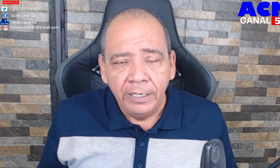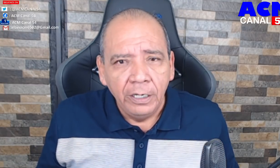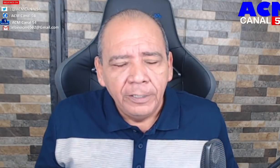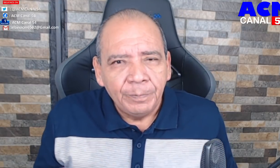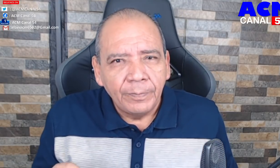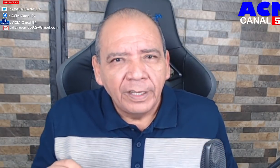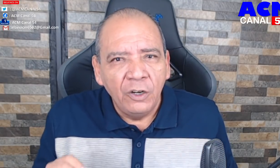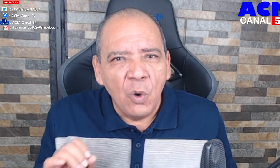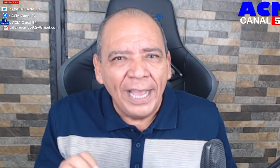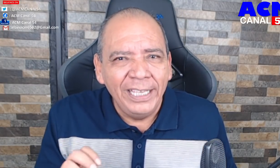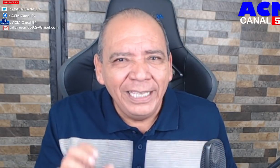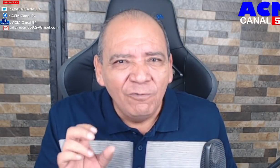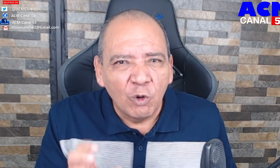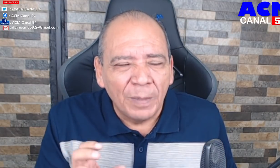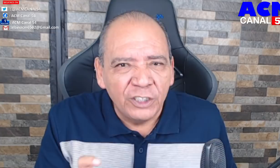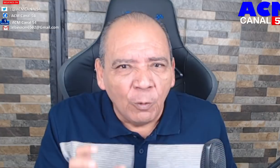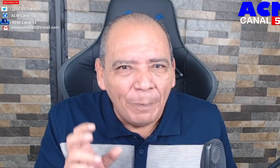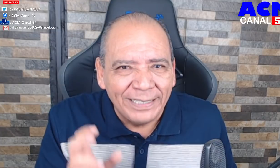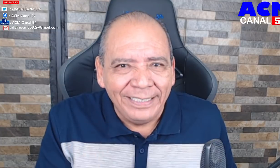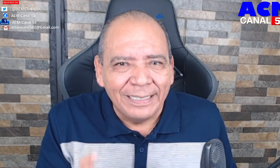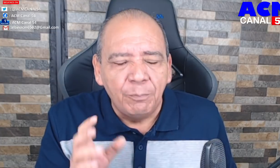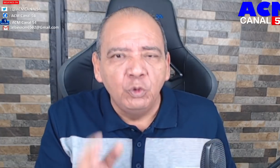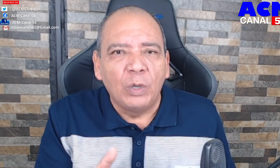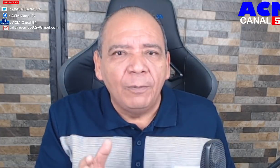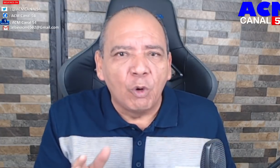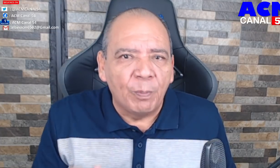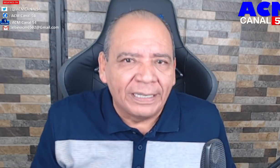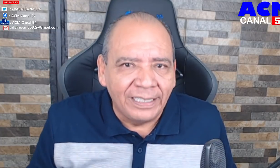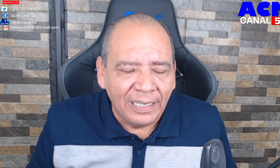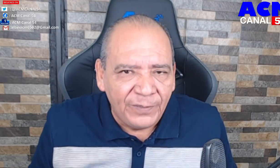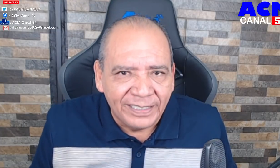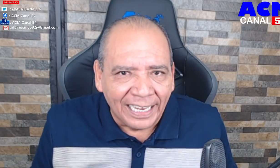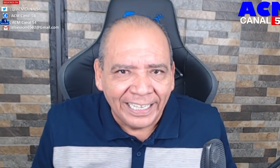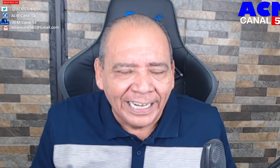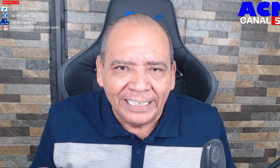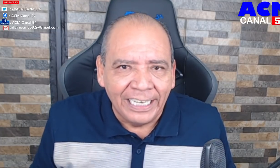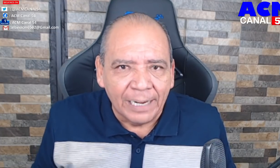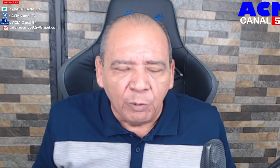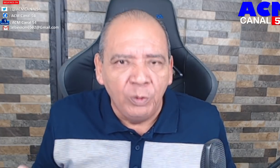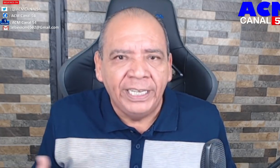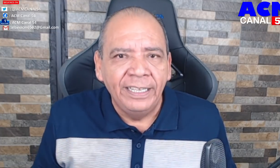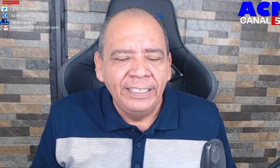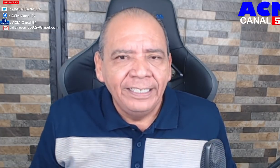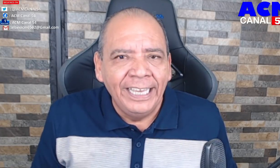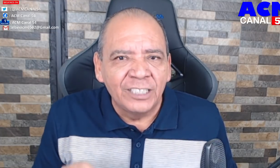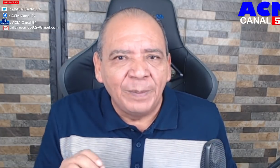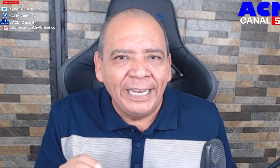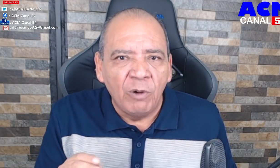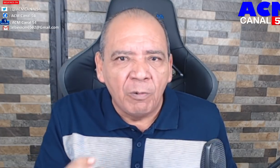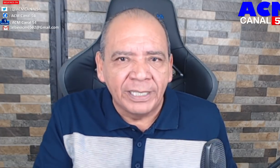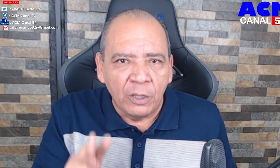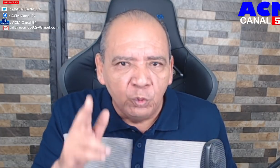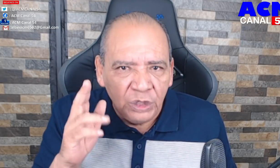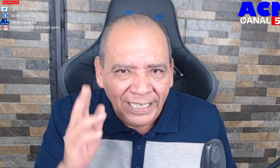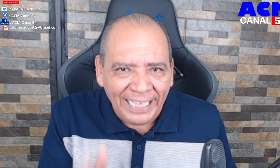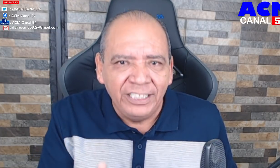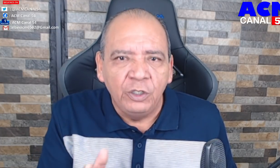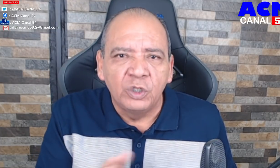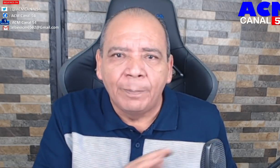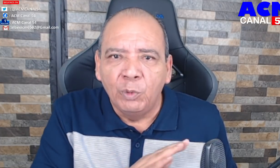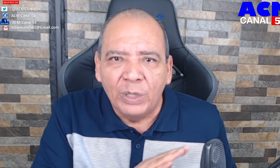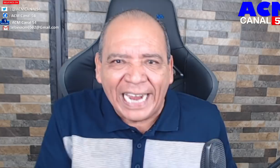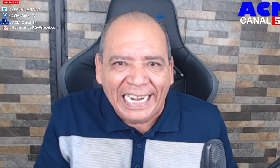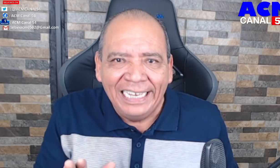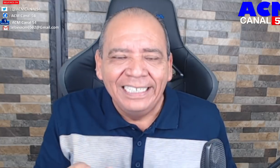porque no hay información precisa, puntual, por parte del fiscal general de la República. Gertz Manero ha guardado un